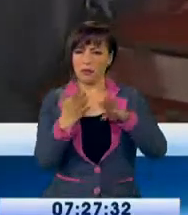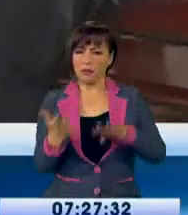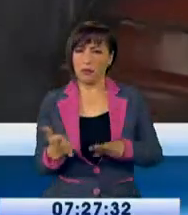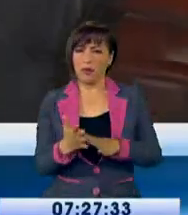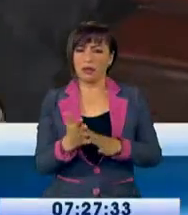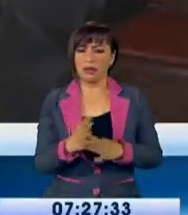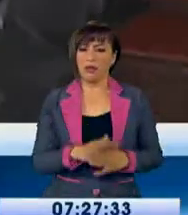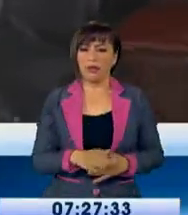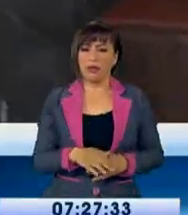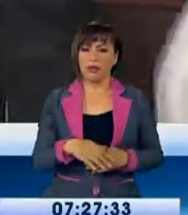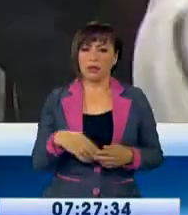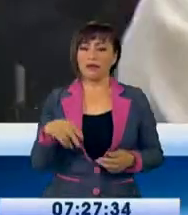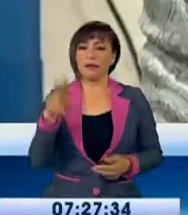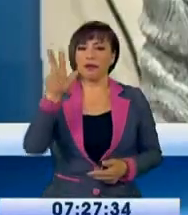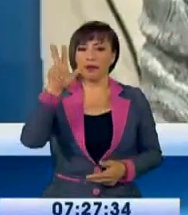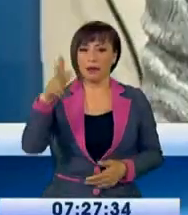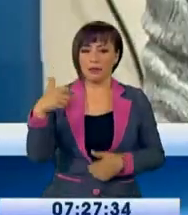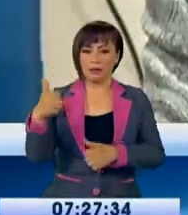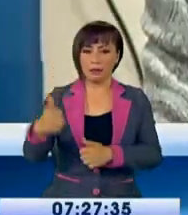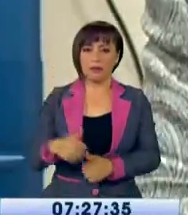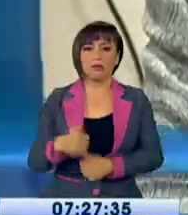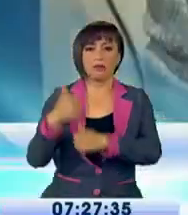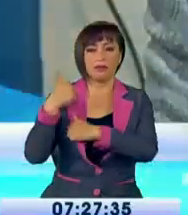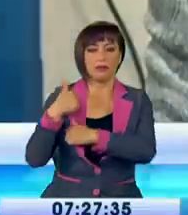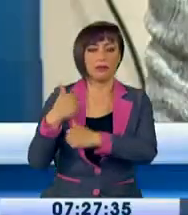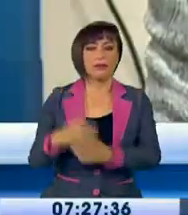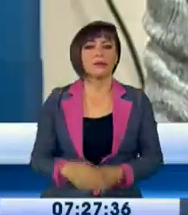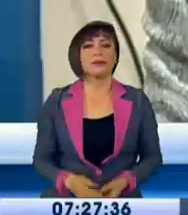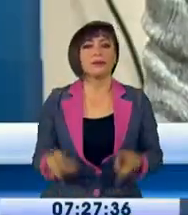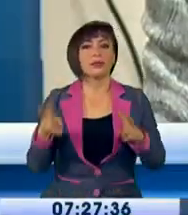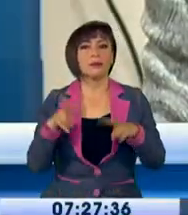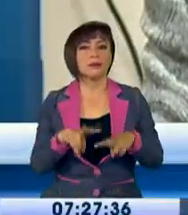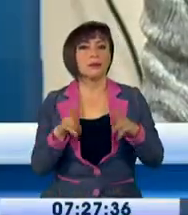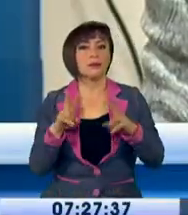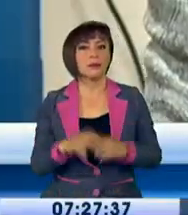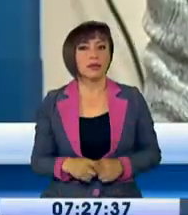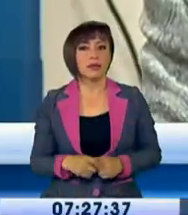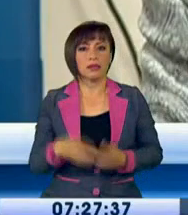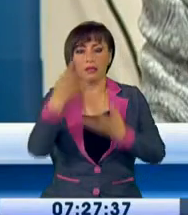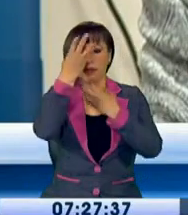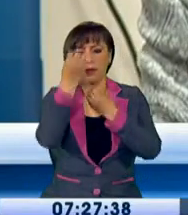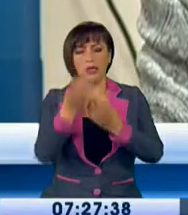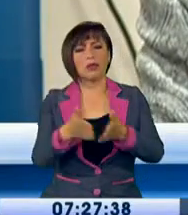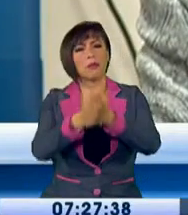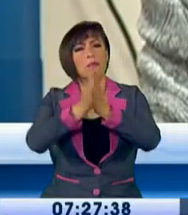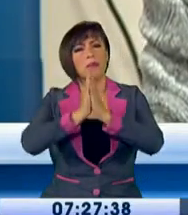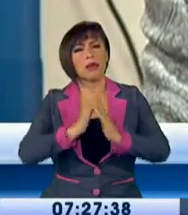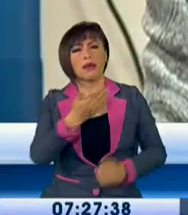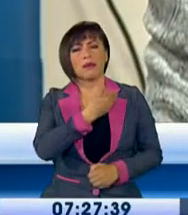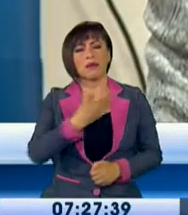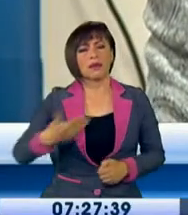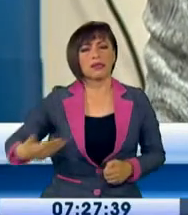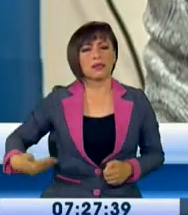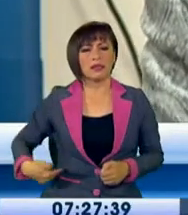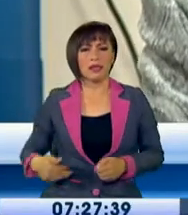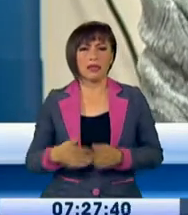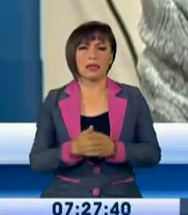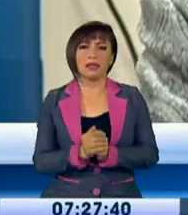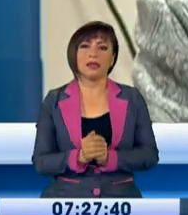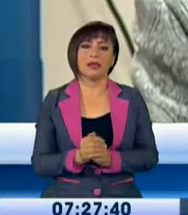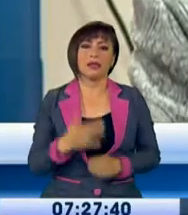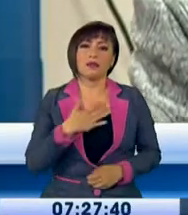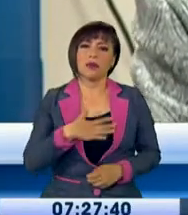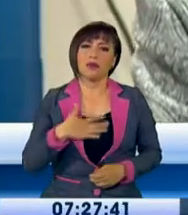Panch y Jacinto Cortés. Esa información, el presidente ha pedido que se desclasifique, por